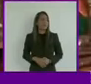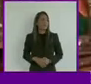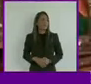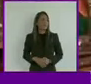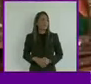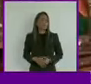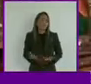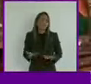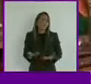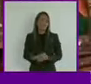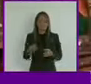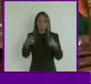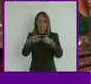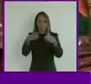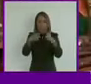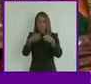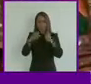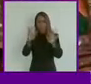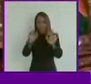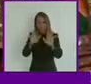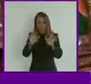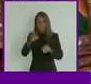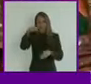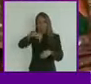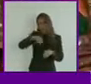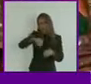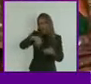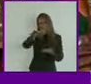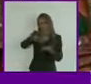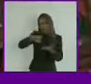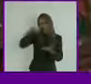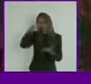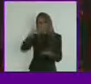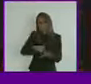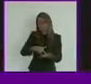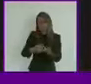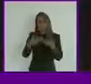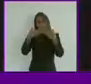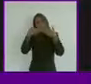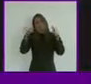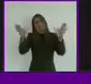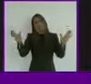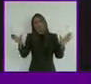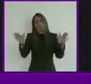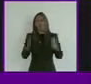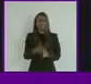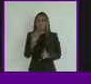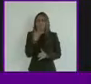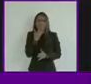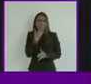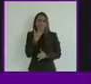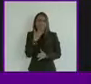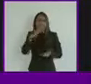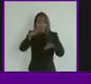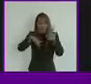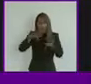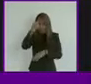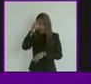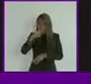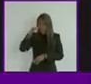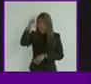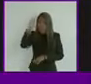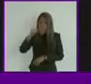No, Diego, no te pongas nervioso, ¿no? Ya les decía yo que este es un espacio que logramos abrir y no es tan simple a veces que las